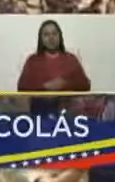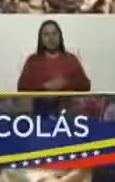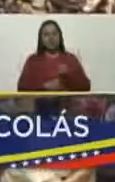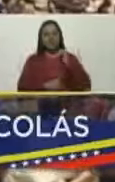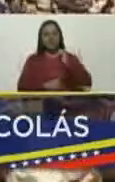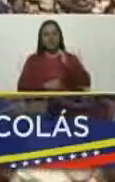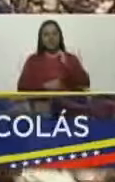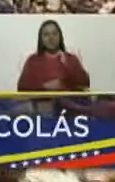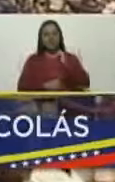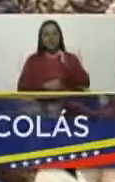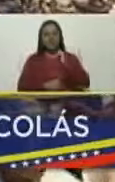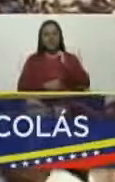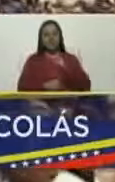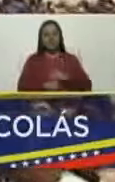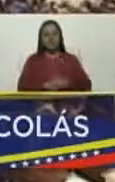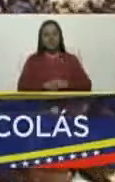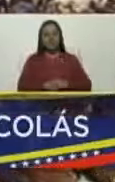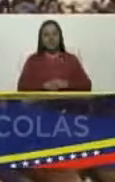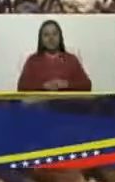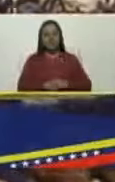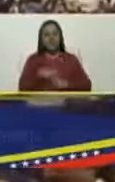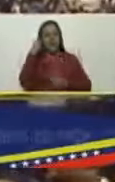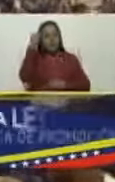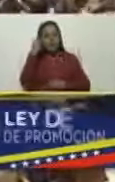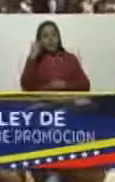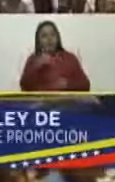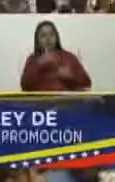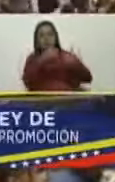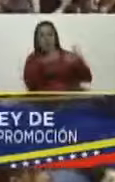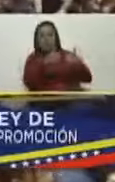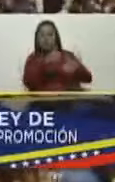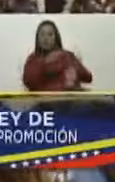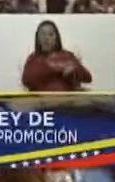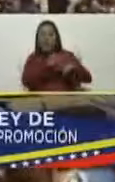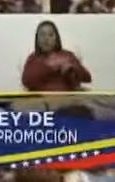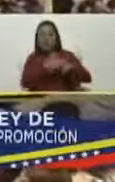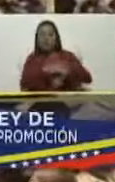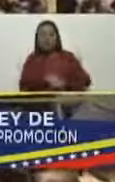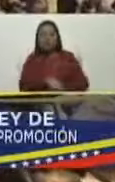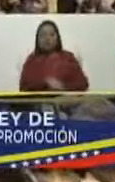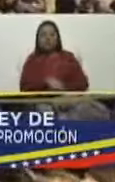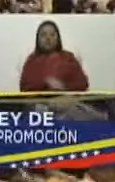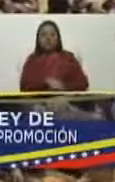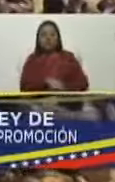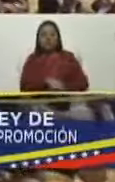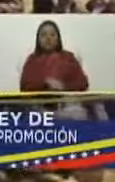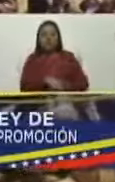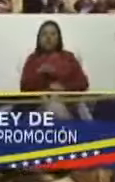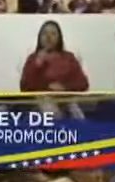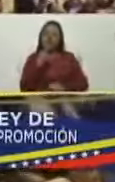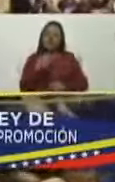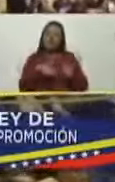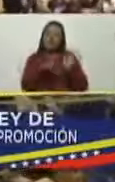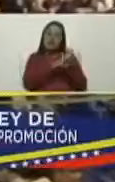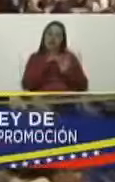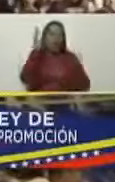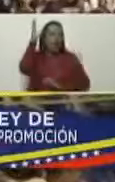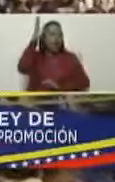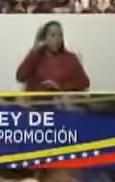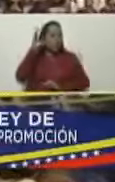Me parece muy bien porque, gracias a Dios, y lo digo otra vez, para la